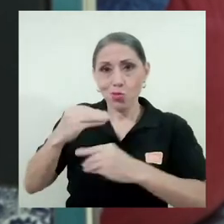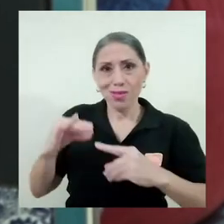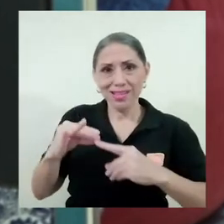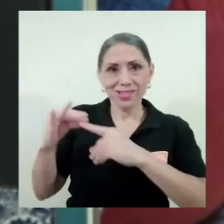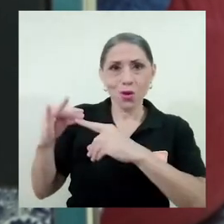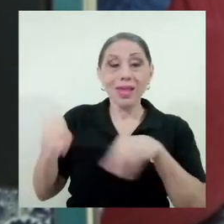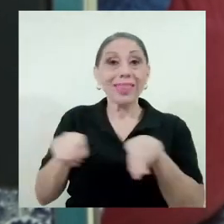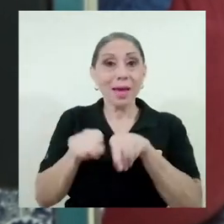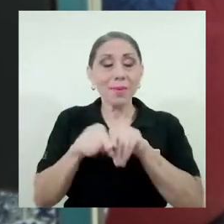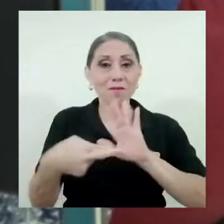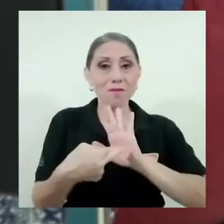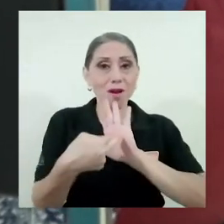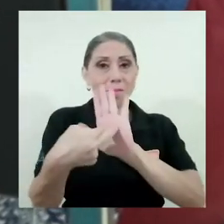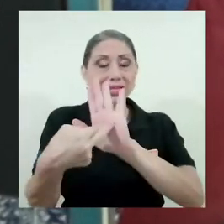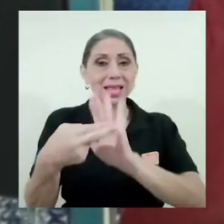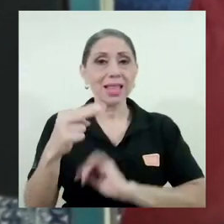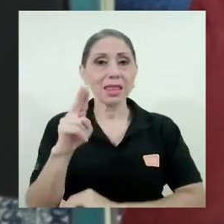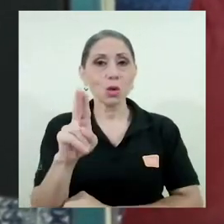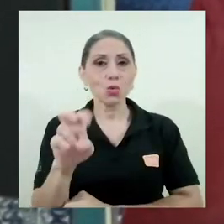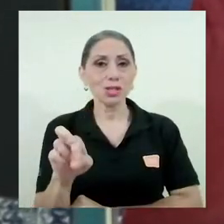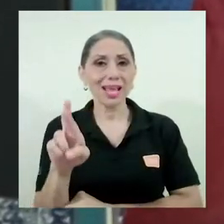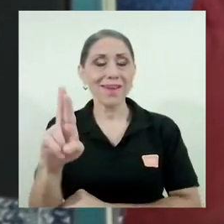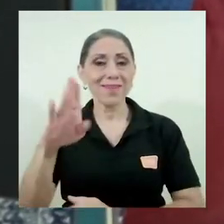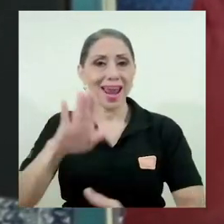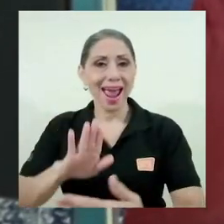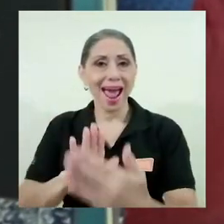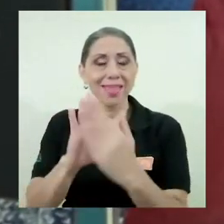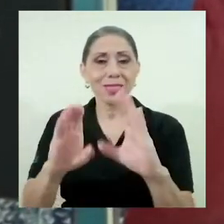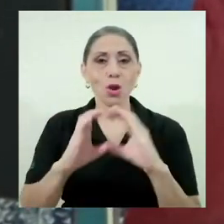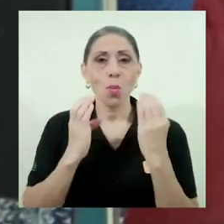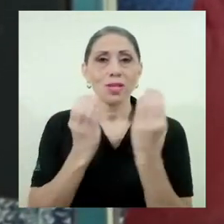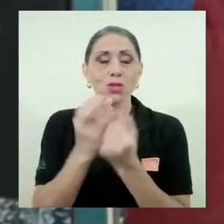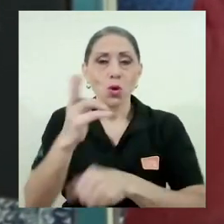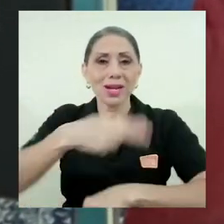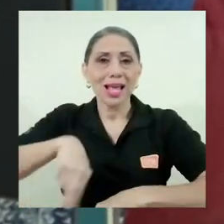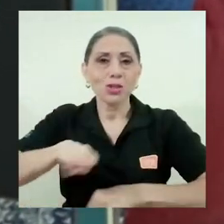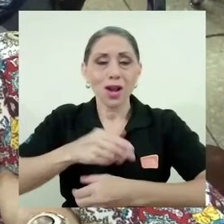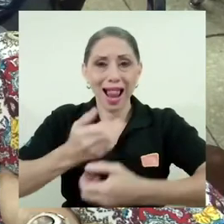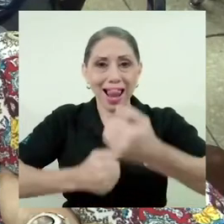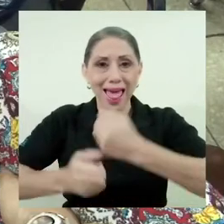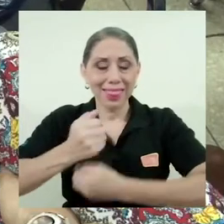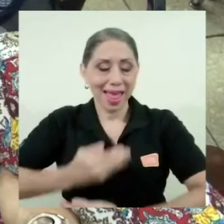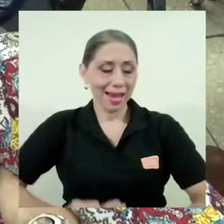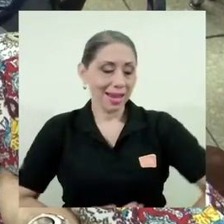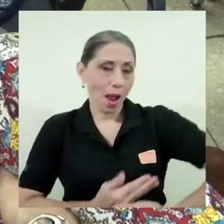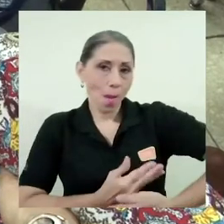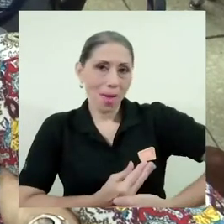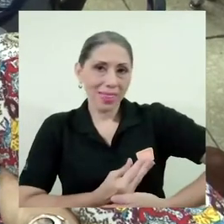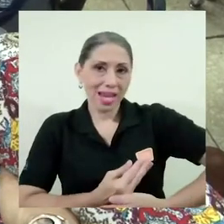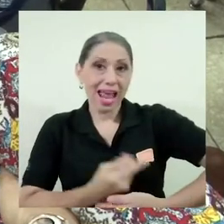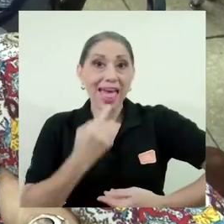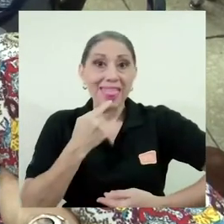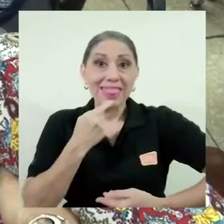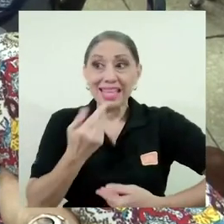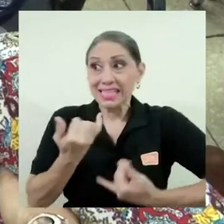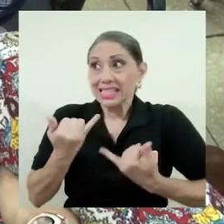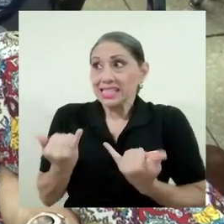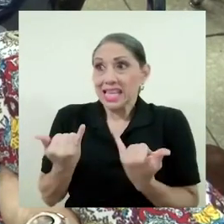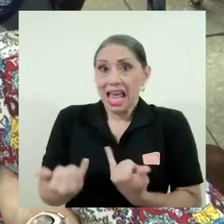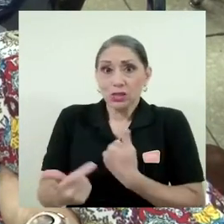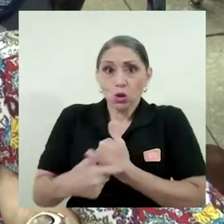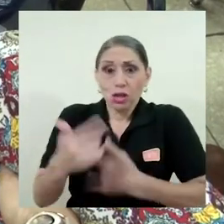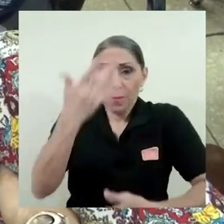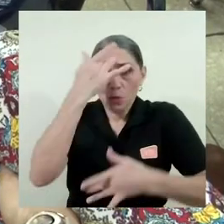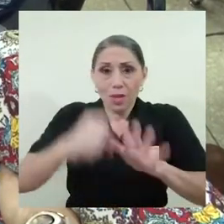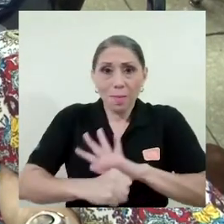además representante de la UCR ante la Comisión Nacional de Lactancia Materna enfatizó que la suspensión de la lactancia en